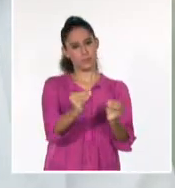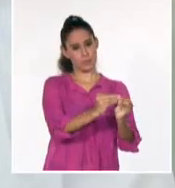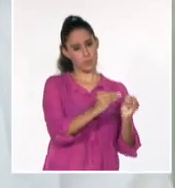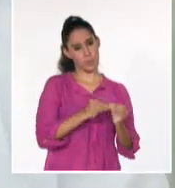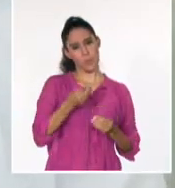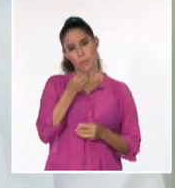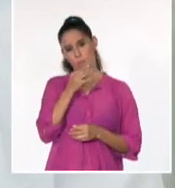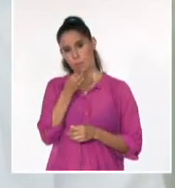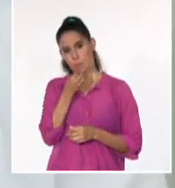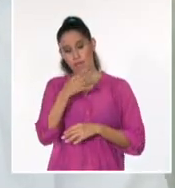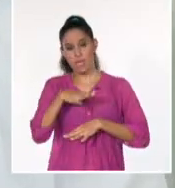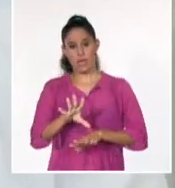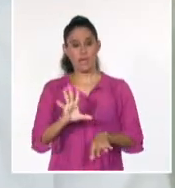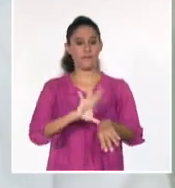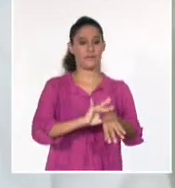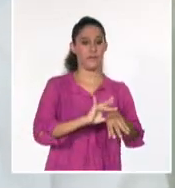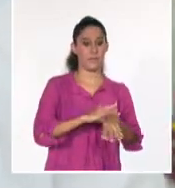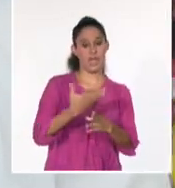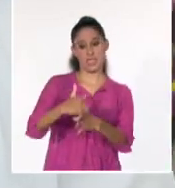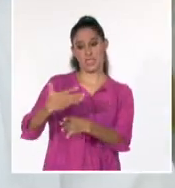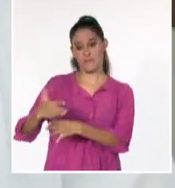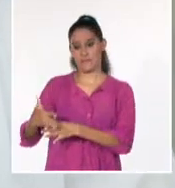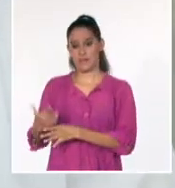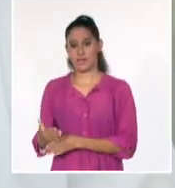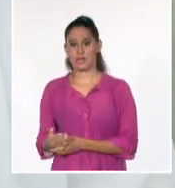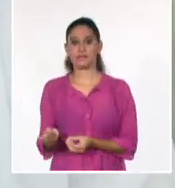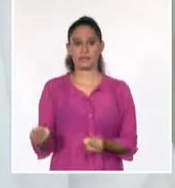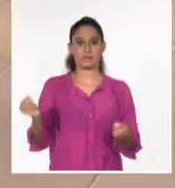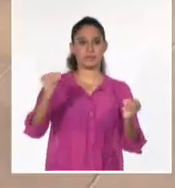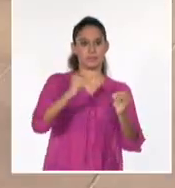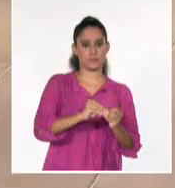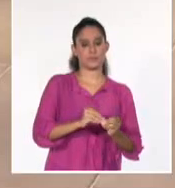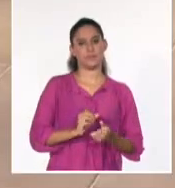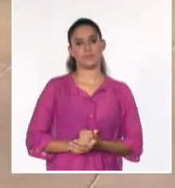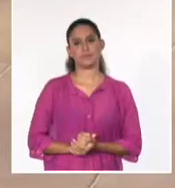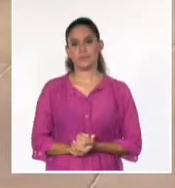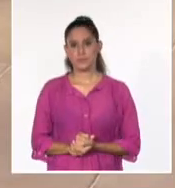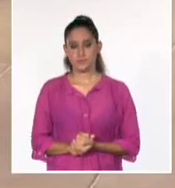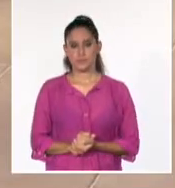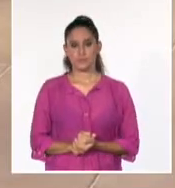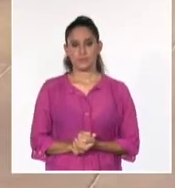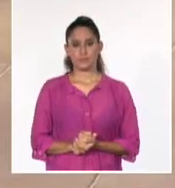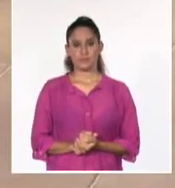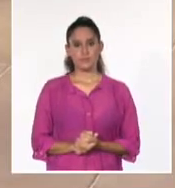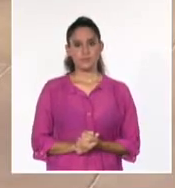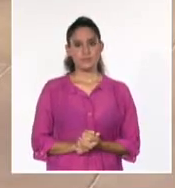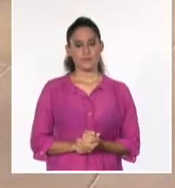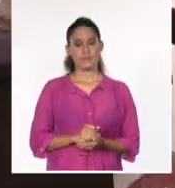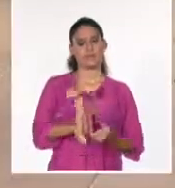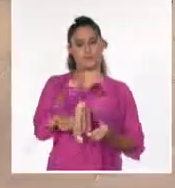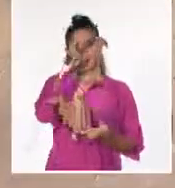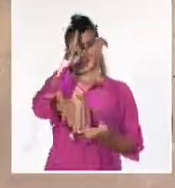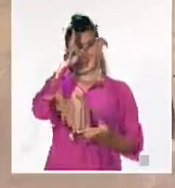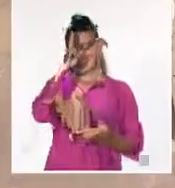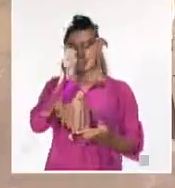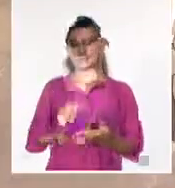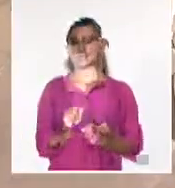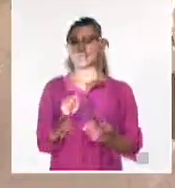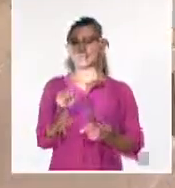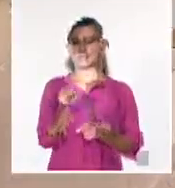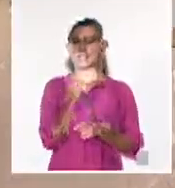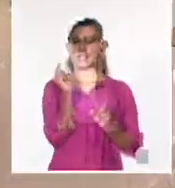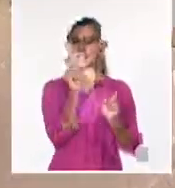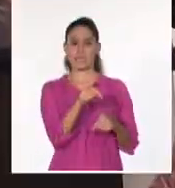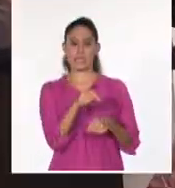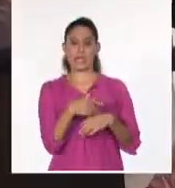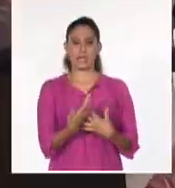las diferentes enfermedades que provoca la infección por el neumococo. El inmunógeno del Instituto Finlay de Vacunas se aplicará en